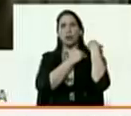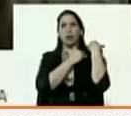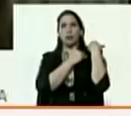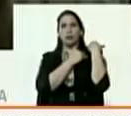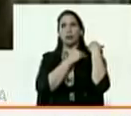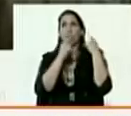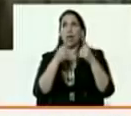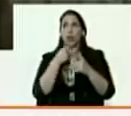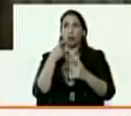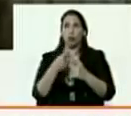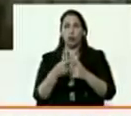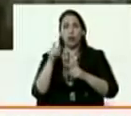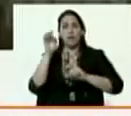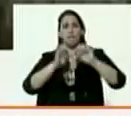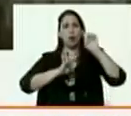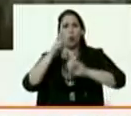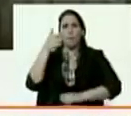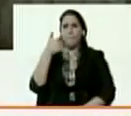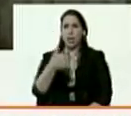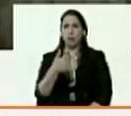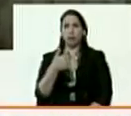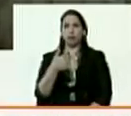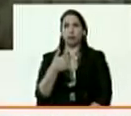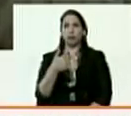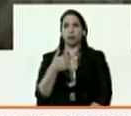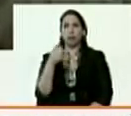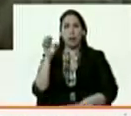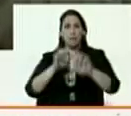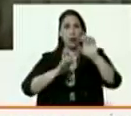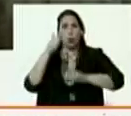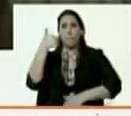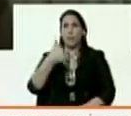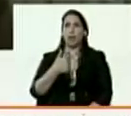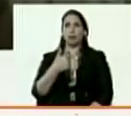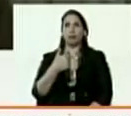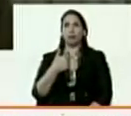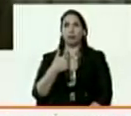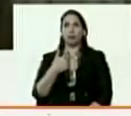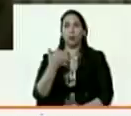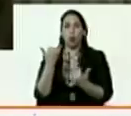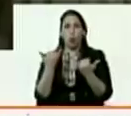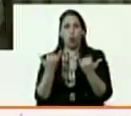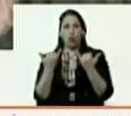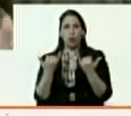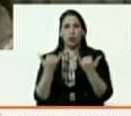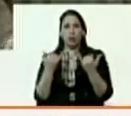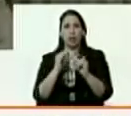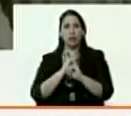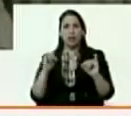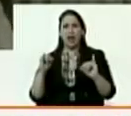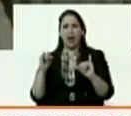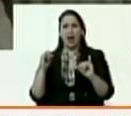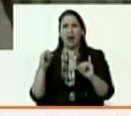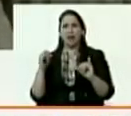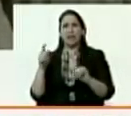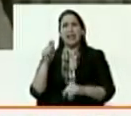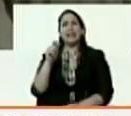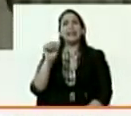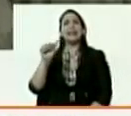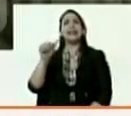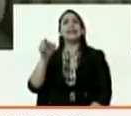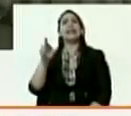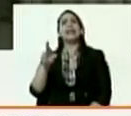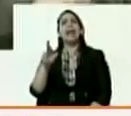que evalúen bien, evalúen bien. En este momento ya ese tratado,